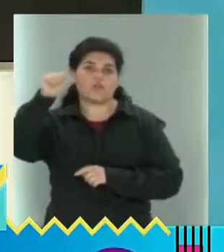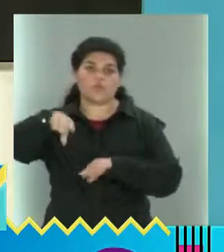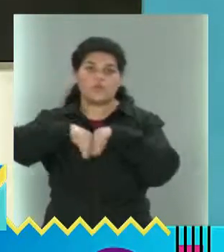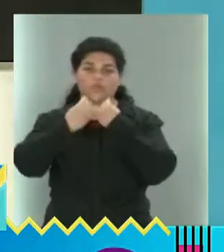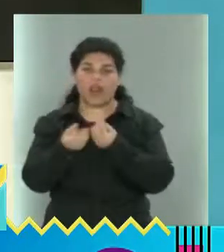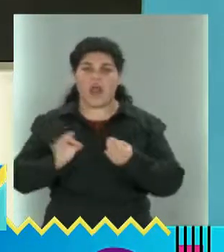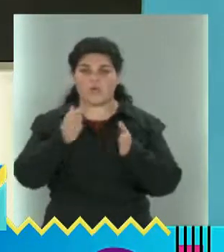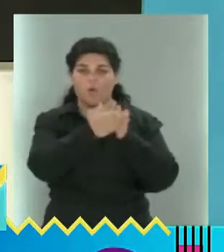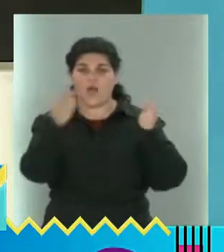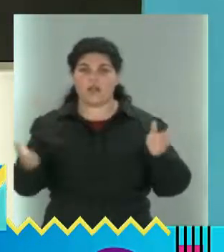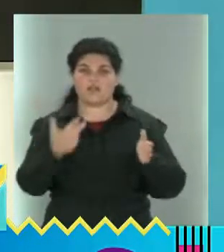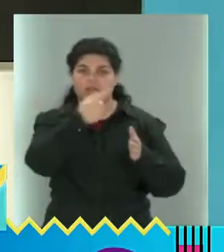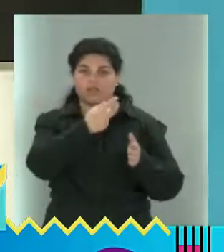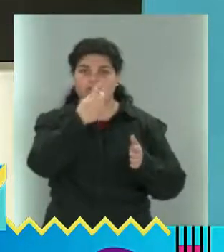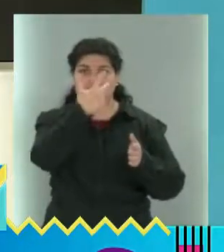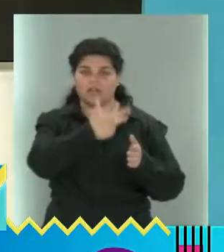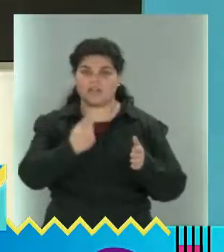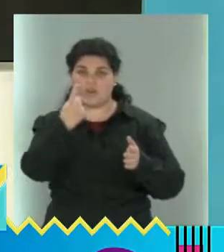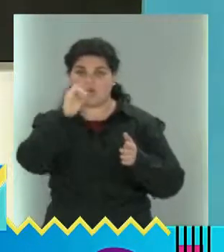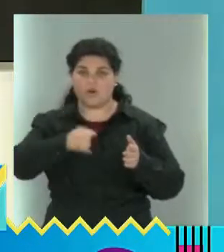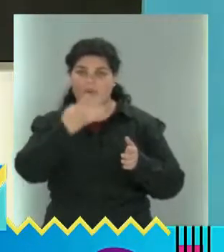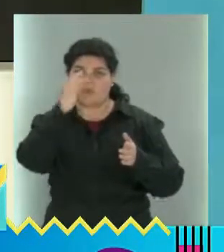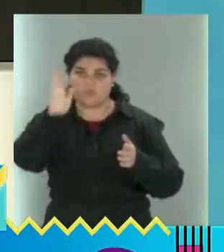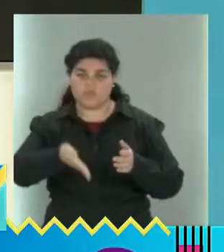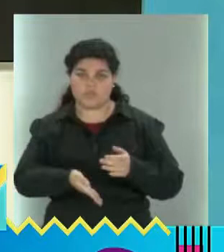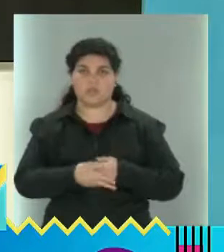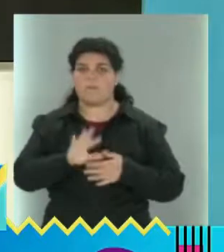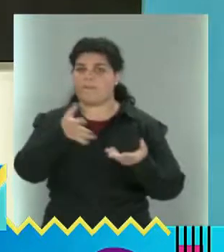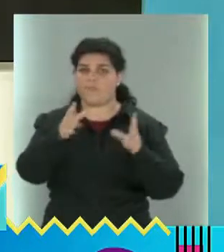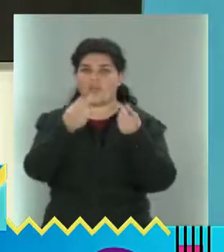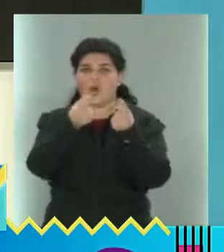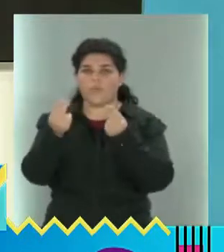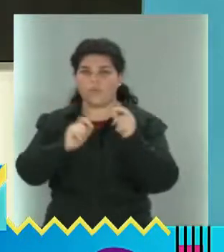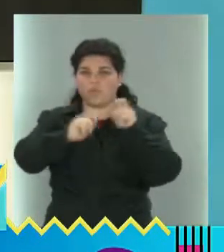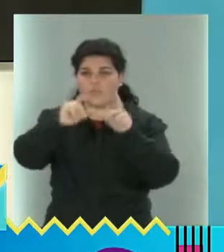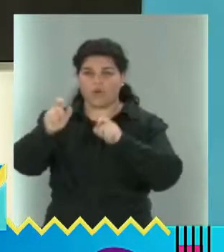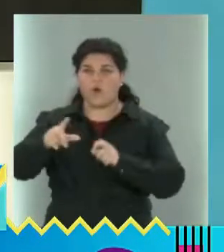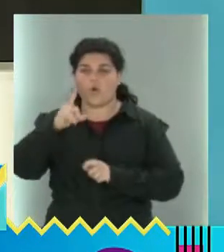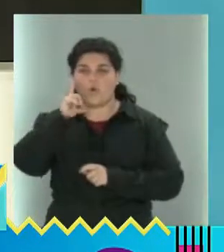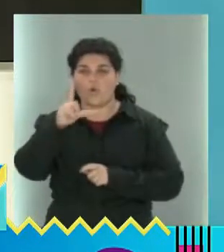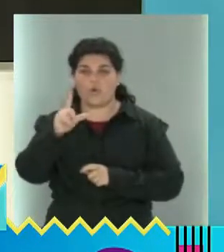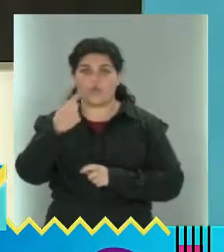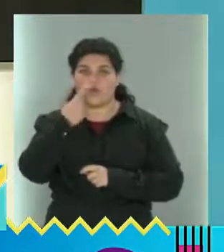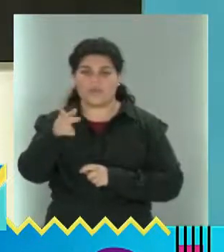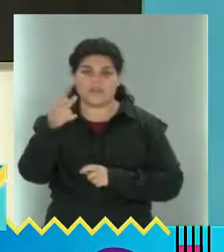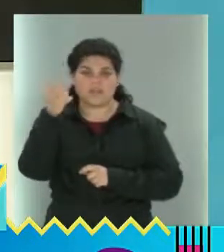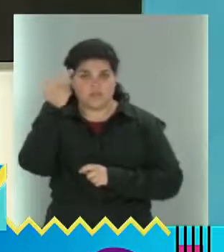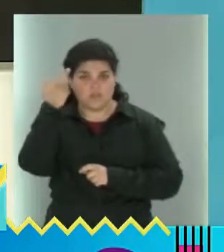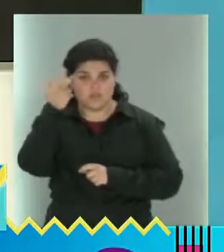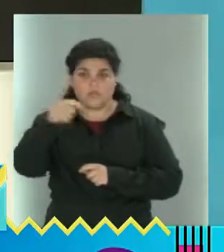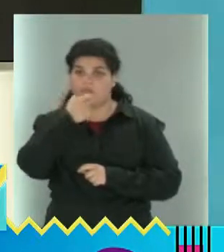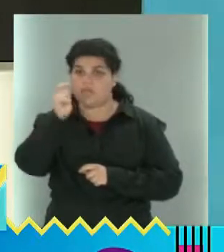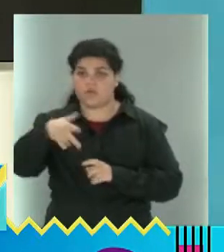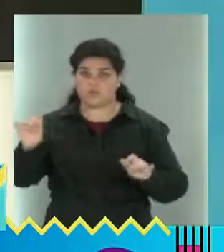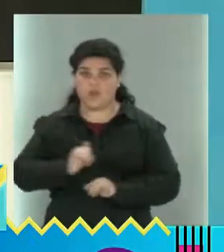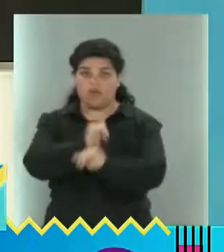del 31,4%, un dato de índice de precios al consumidor de junio de 2018 dado por la provincia de Mendoza.